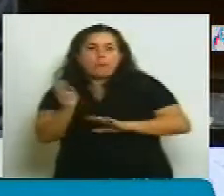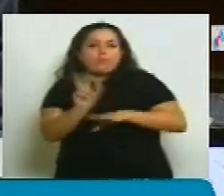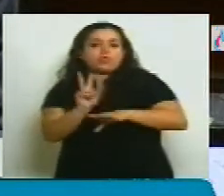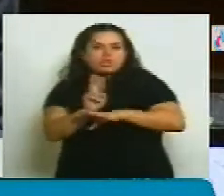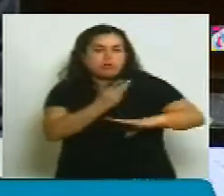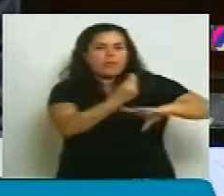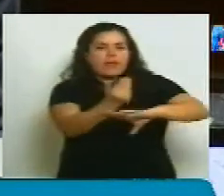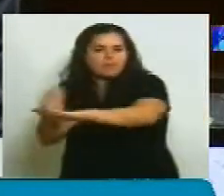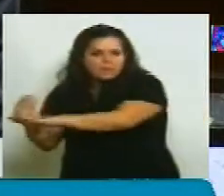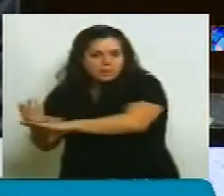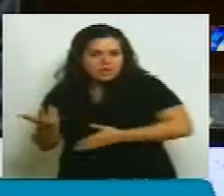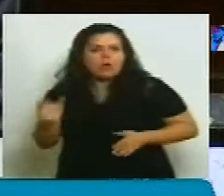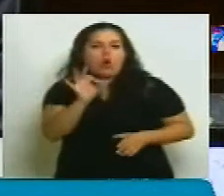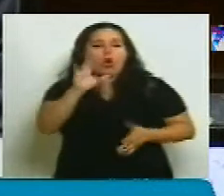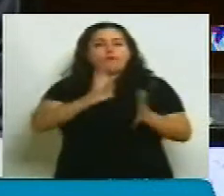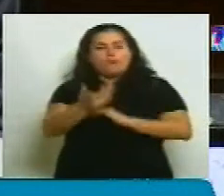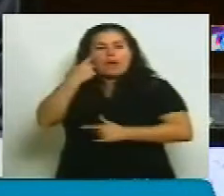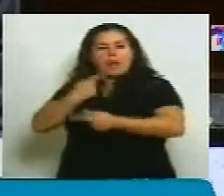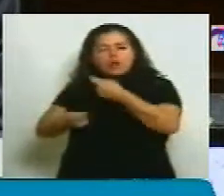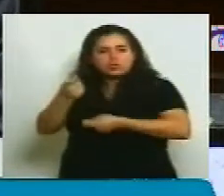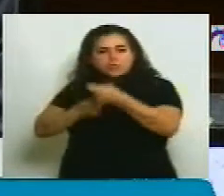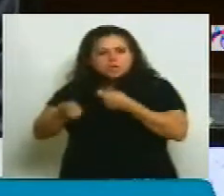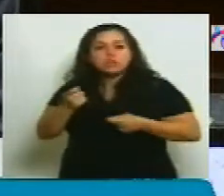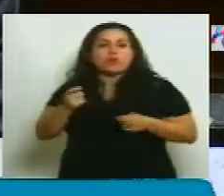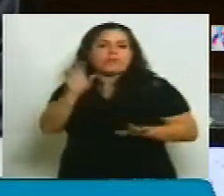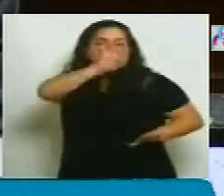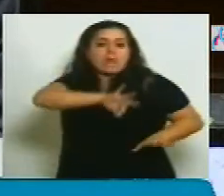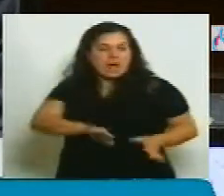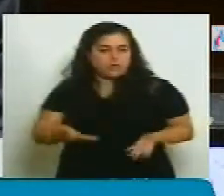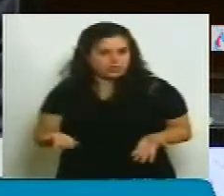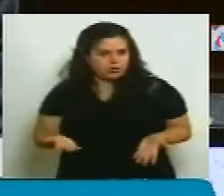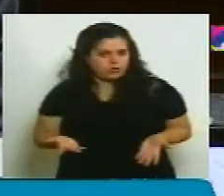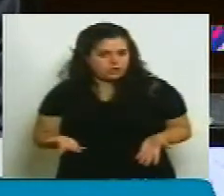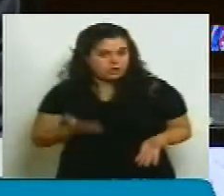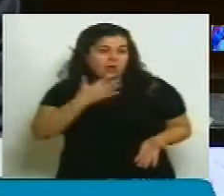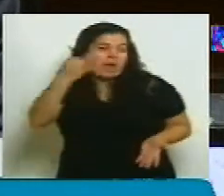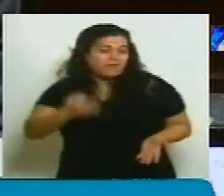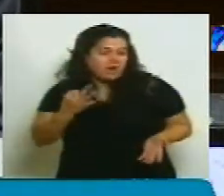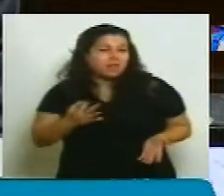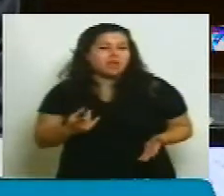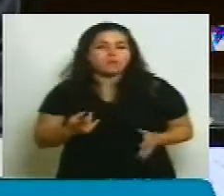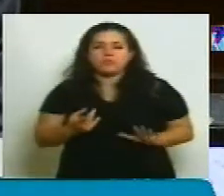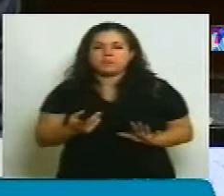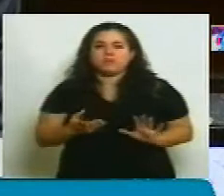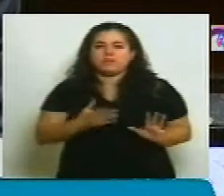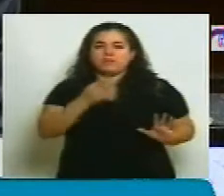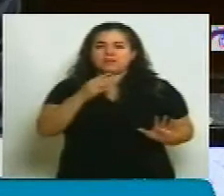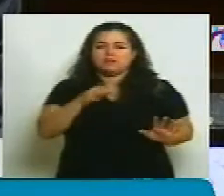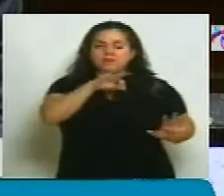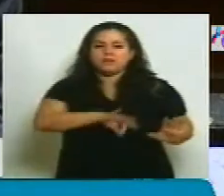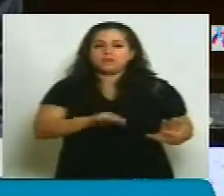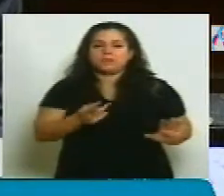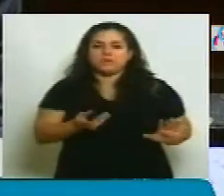y de la capacidad de negociaciones del salario, lo cierto es que se han cumplido metas muy